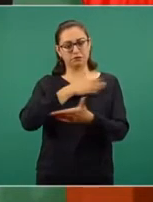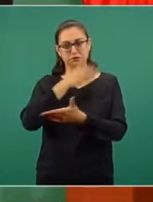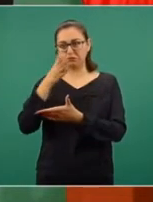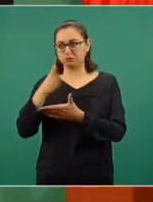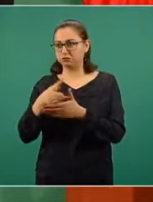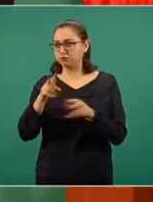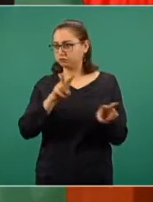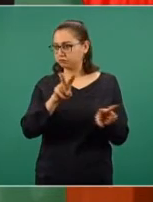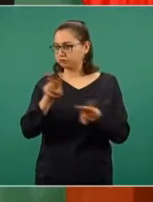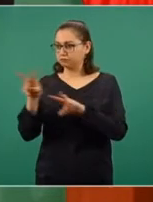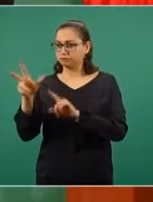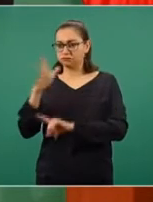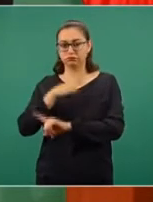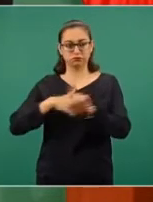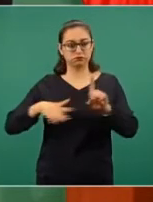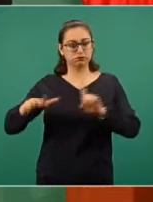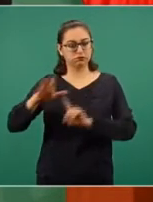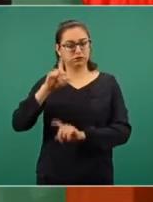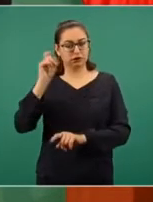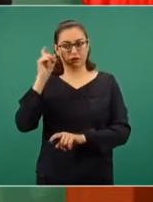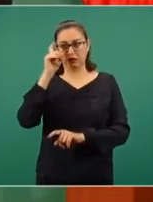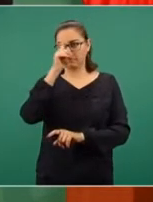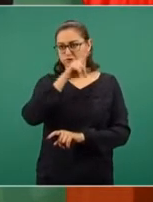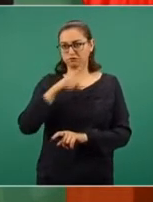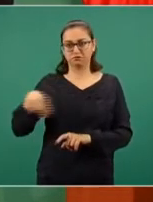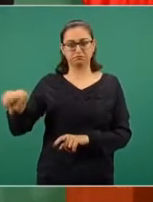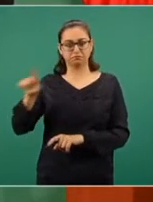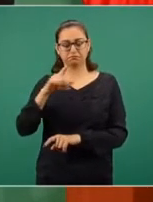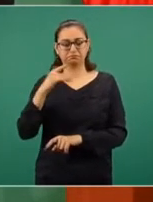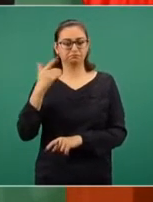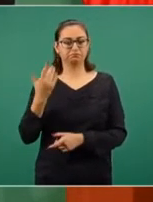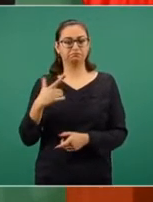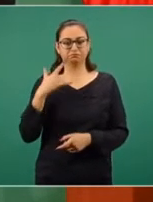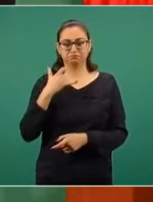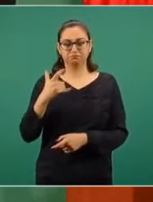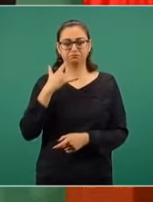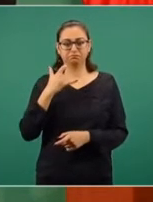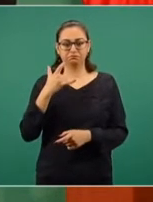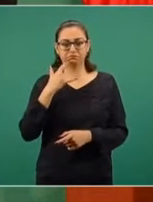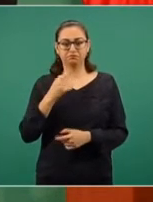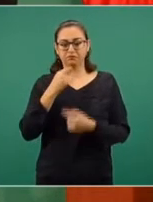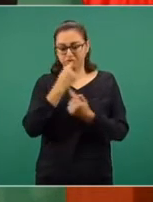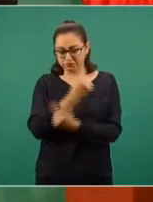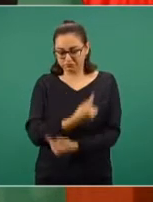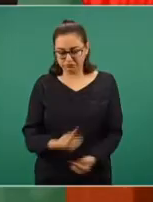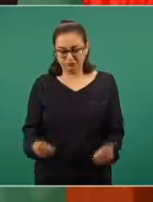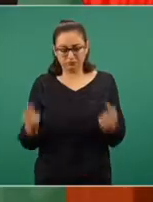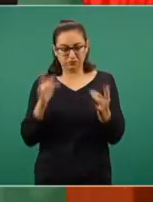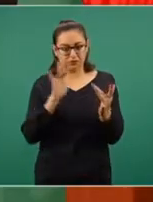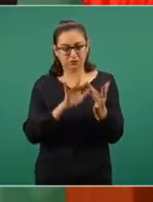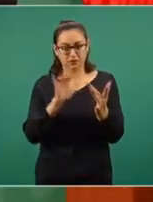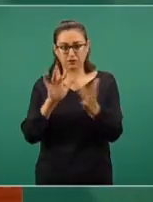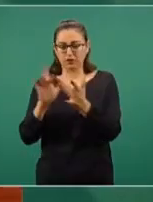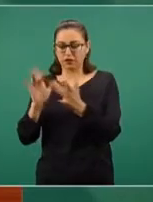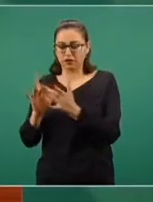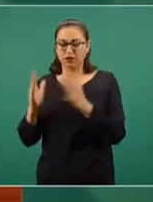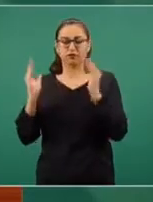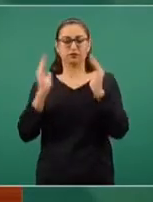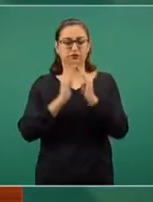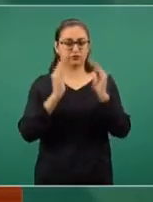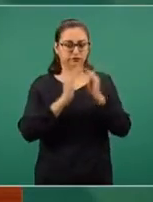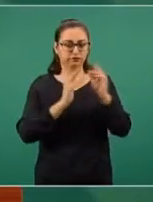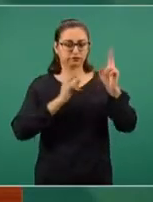pese a todas las adversidades que hubo, ellos vieron la manera de no dejar el contacto con sus niños a través de visitas a